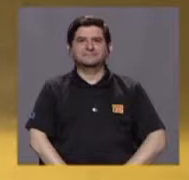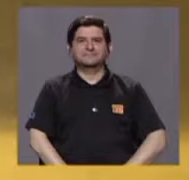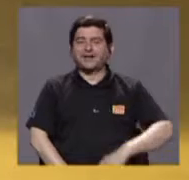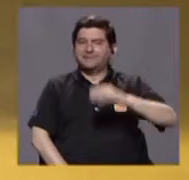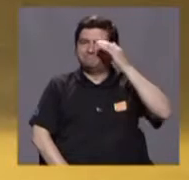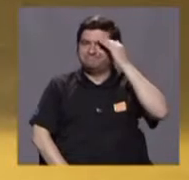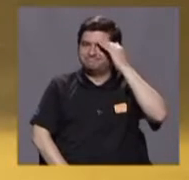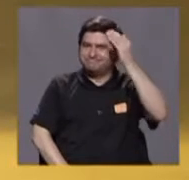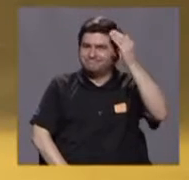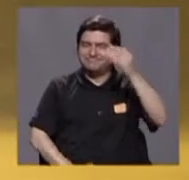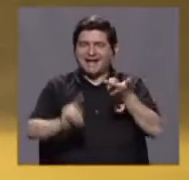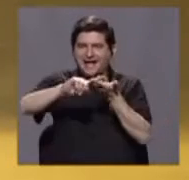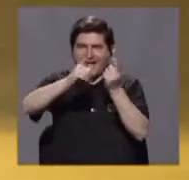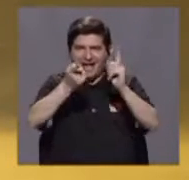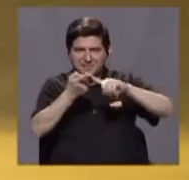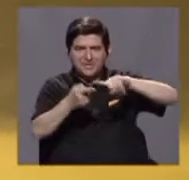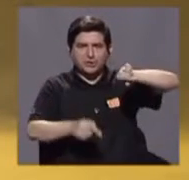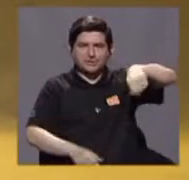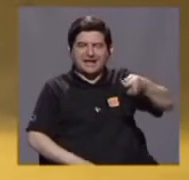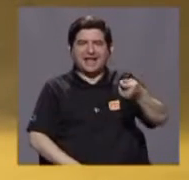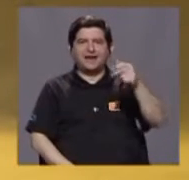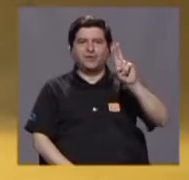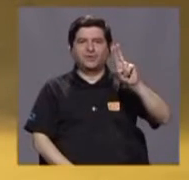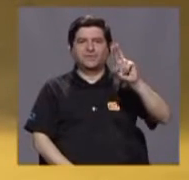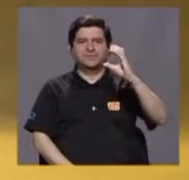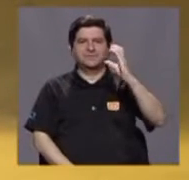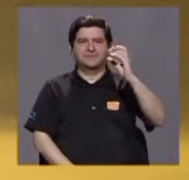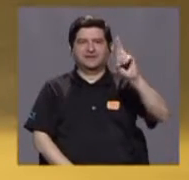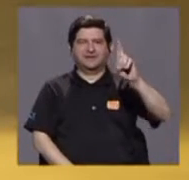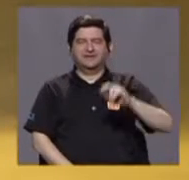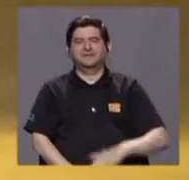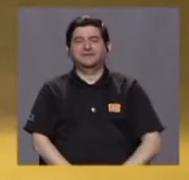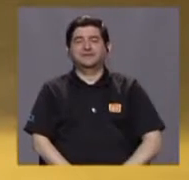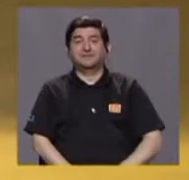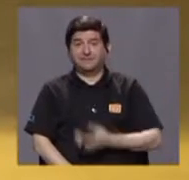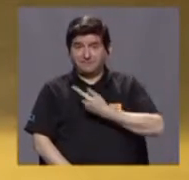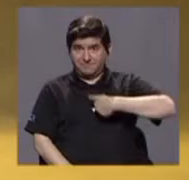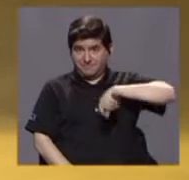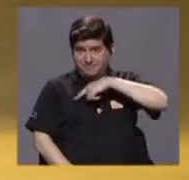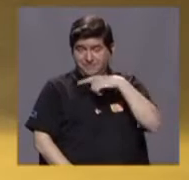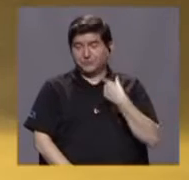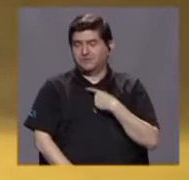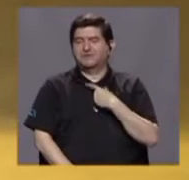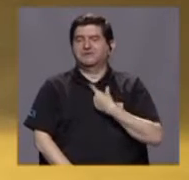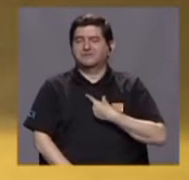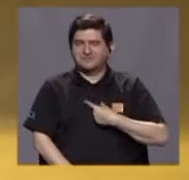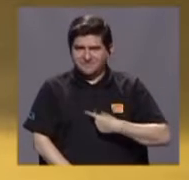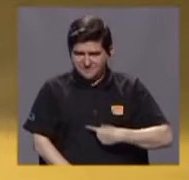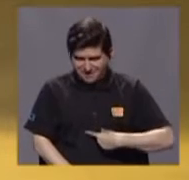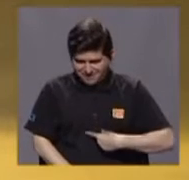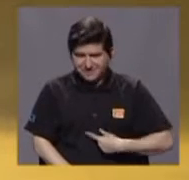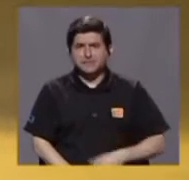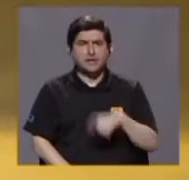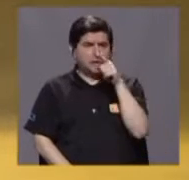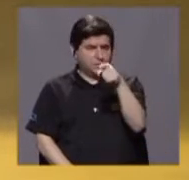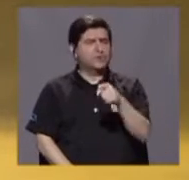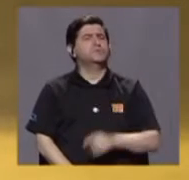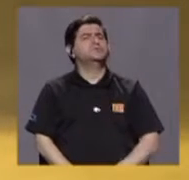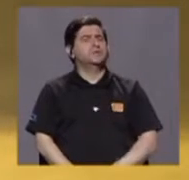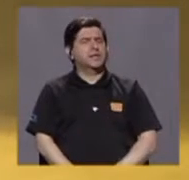Los saludamos, amigas y amigos de Canal UCR. Deseamos que se